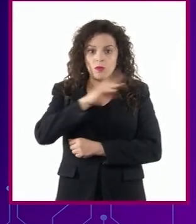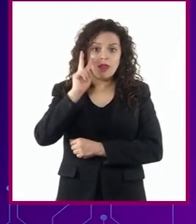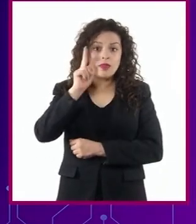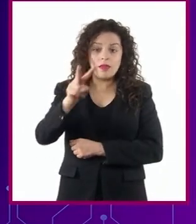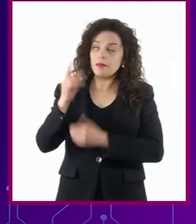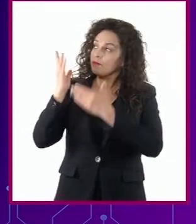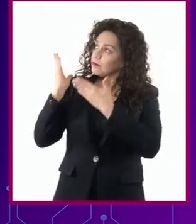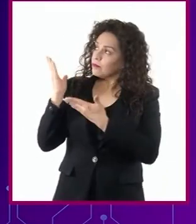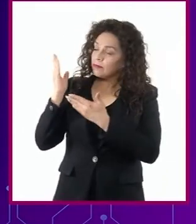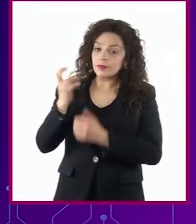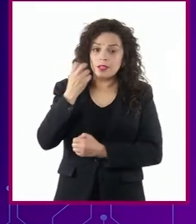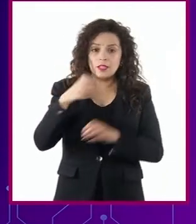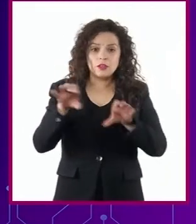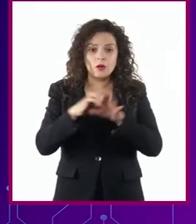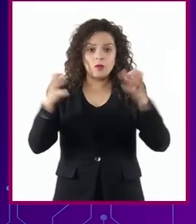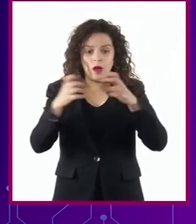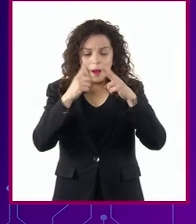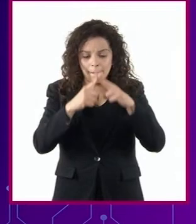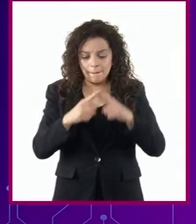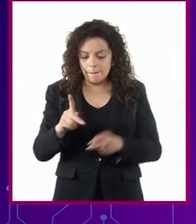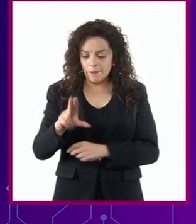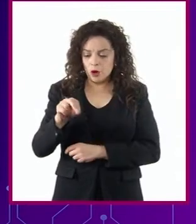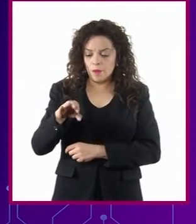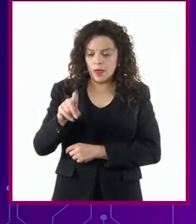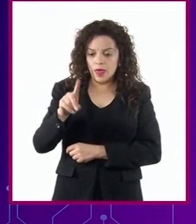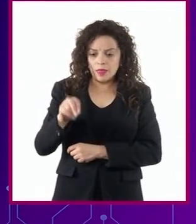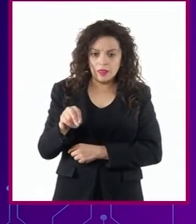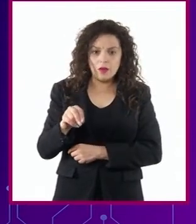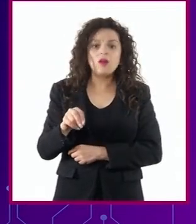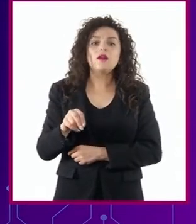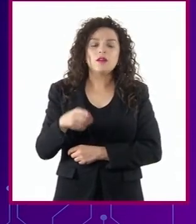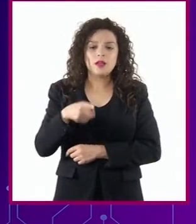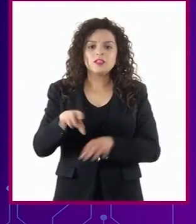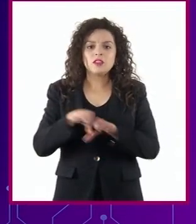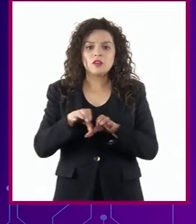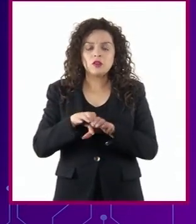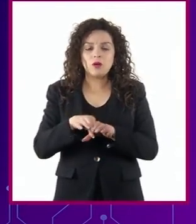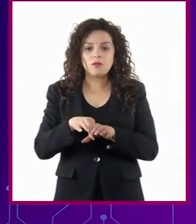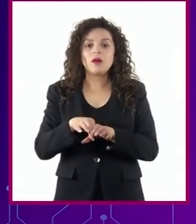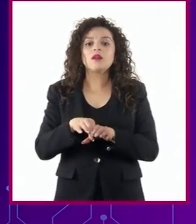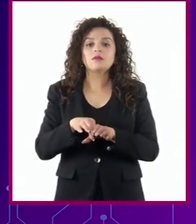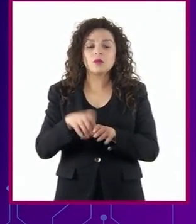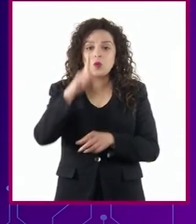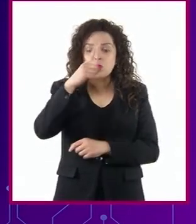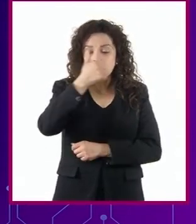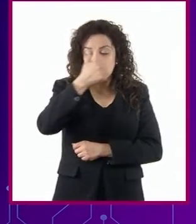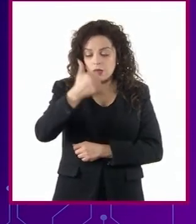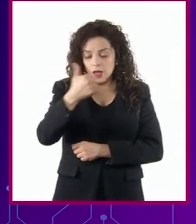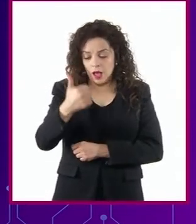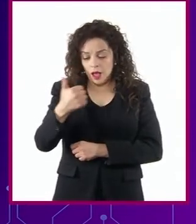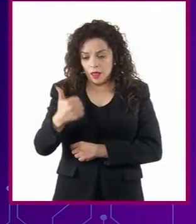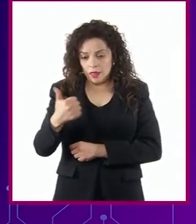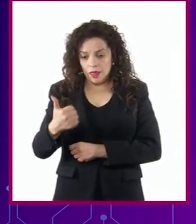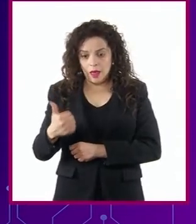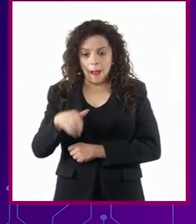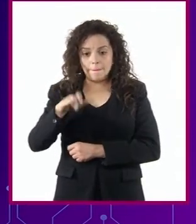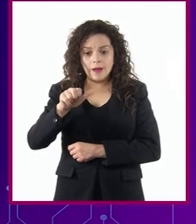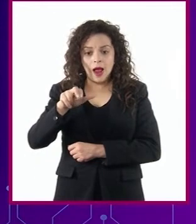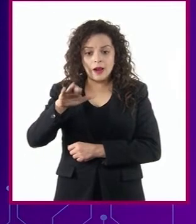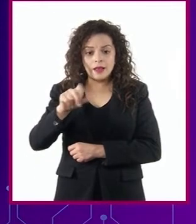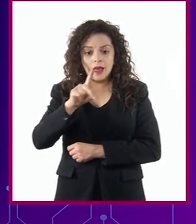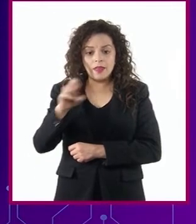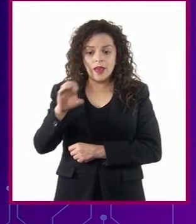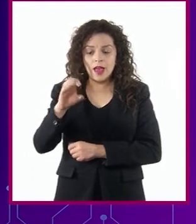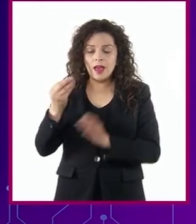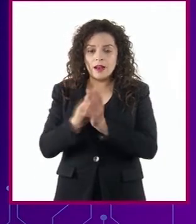promedio de los datos registrados en el polígono de frecuencias, este se obtiene multiplicando cada una de las marcas de clase por su